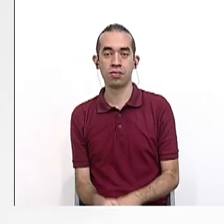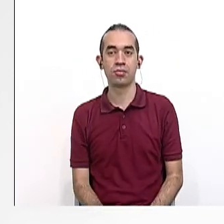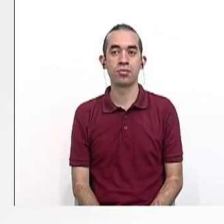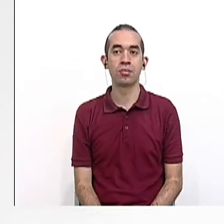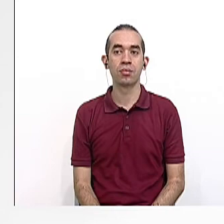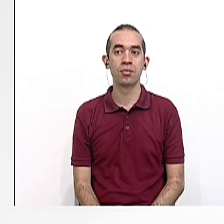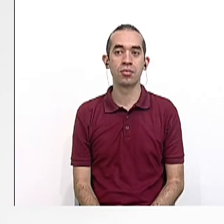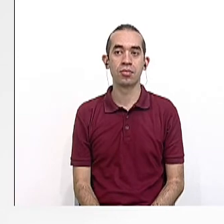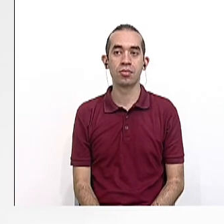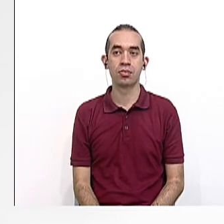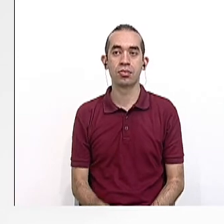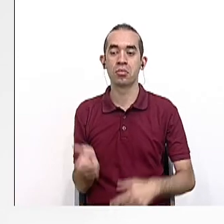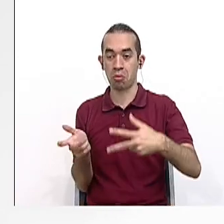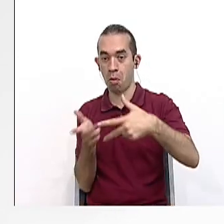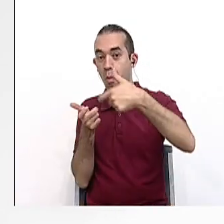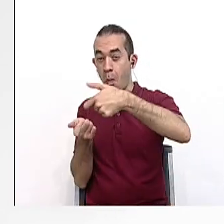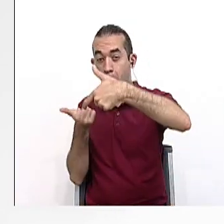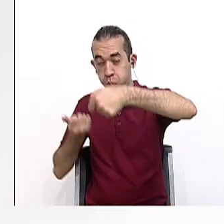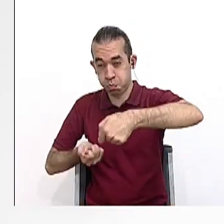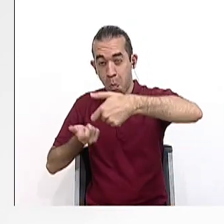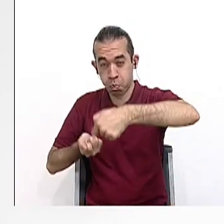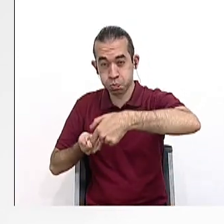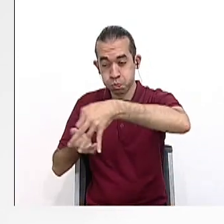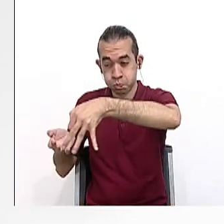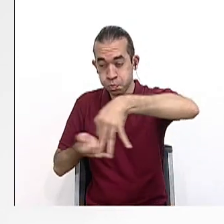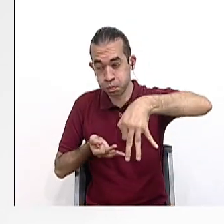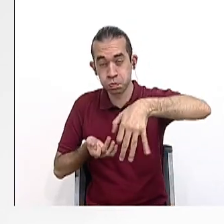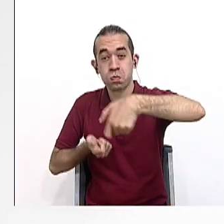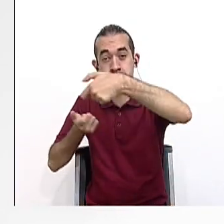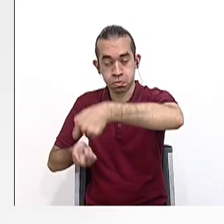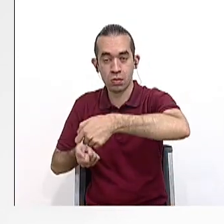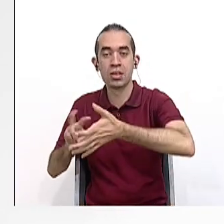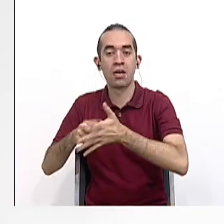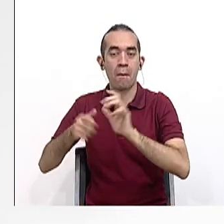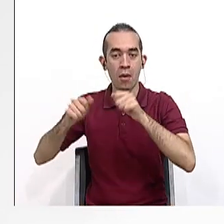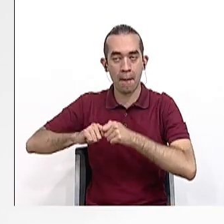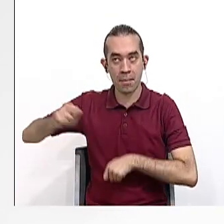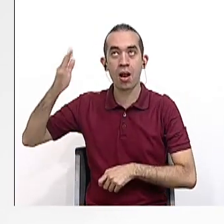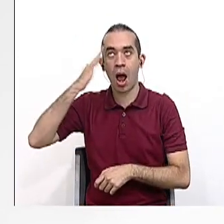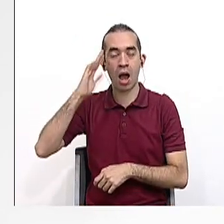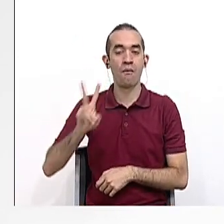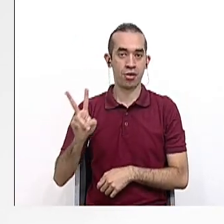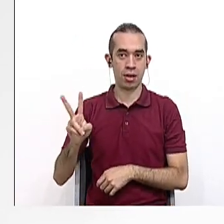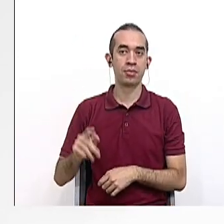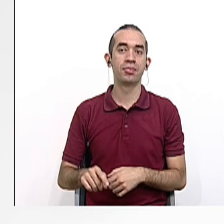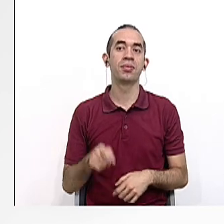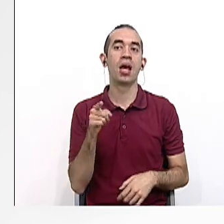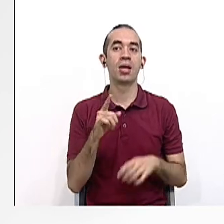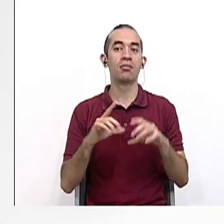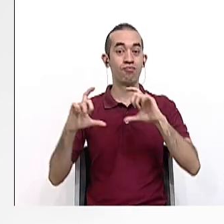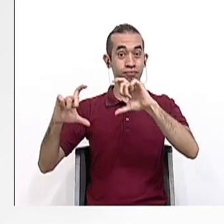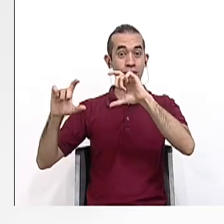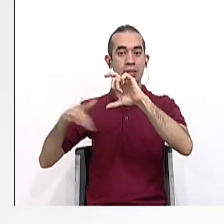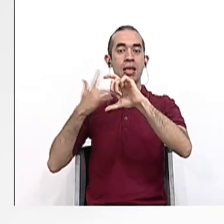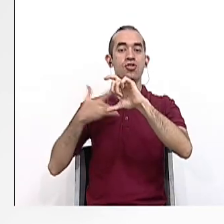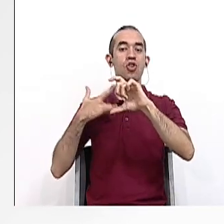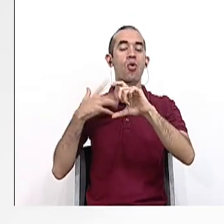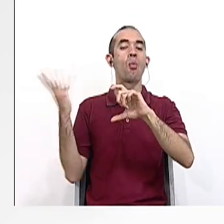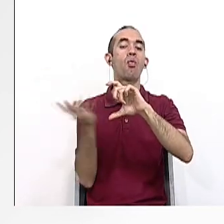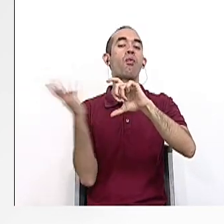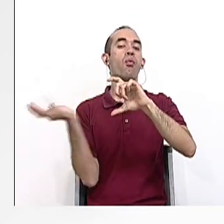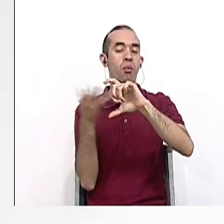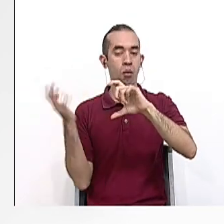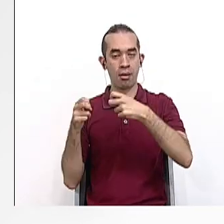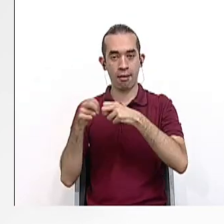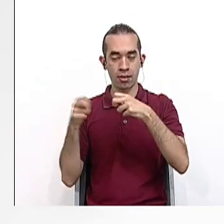dos lagartos que lo que permiten es medir el voltaje. Y tenemos aquí un sensor de corriente, que se ve